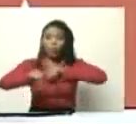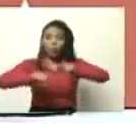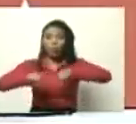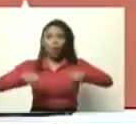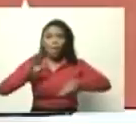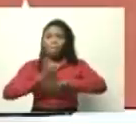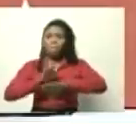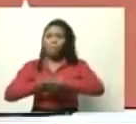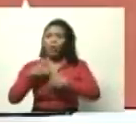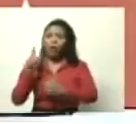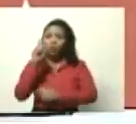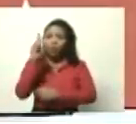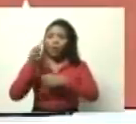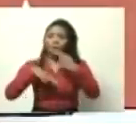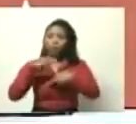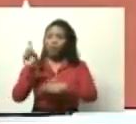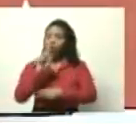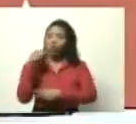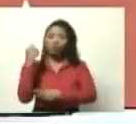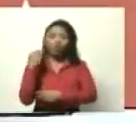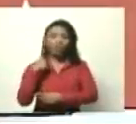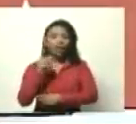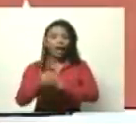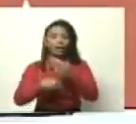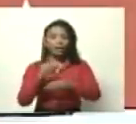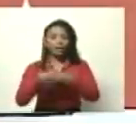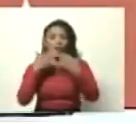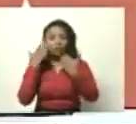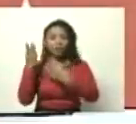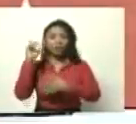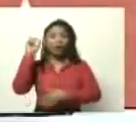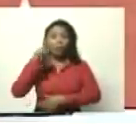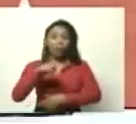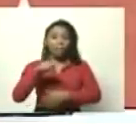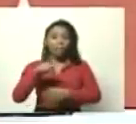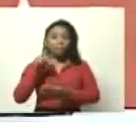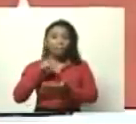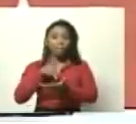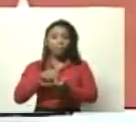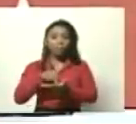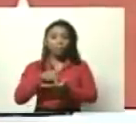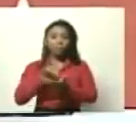¿Por qué? Porque un revolucionario no solo tiene que ser, sino también parecer.